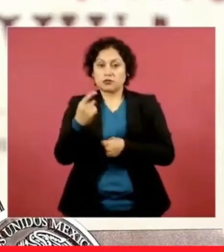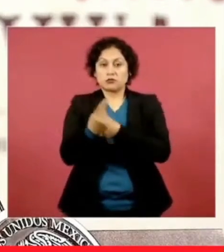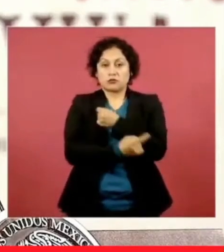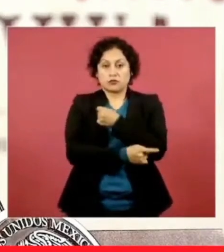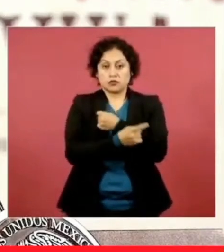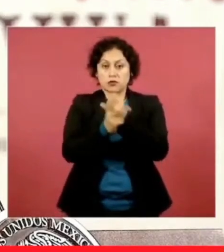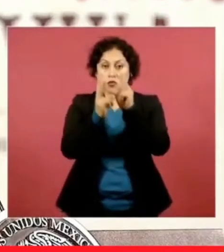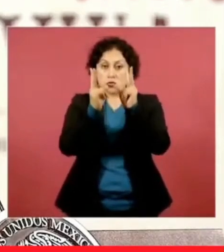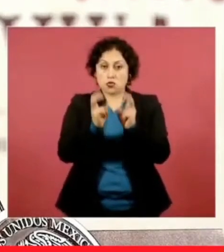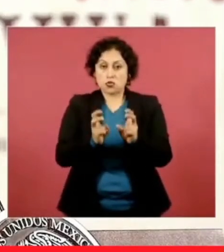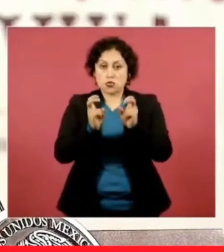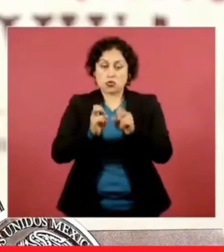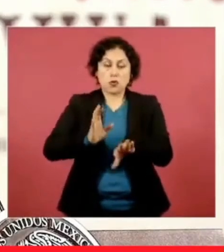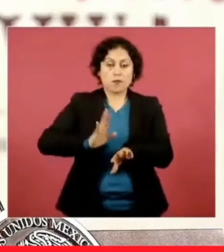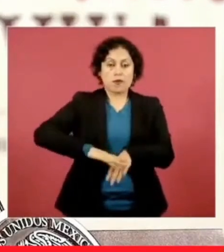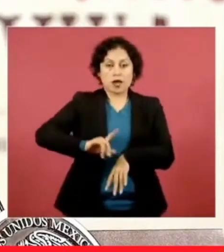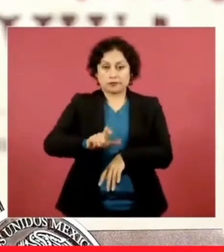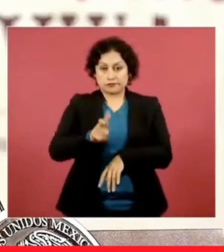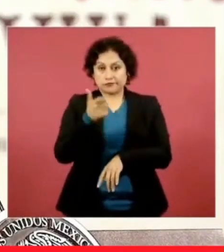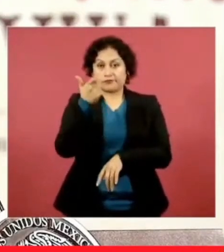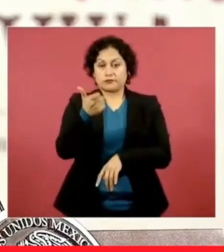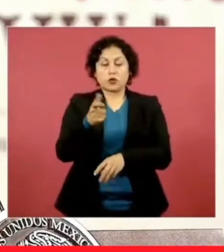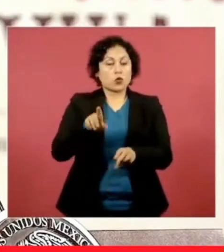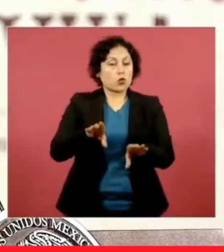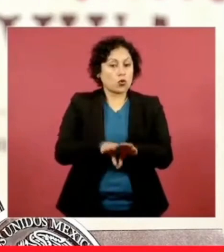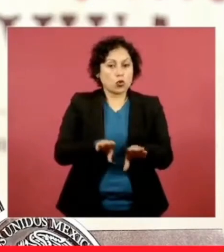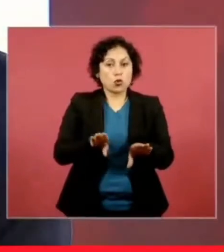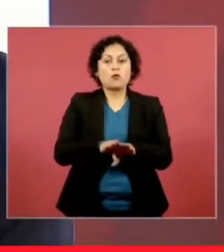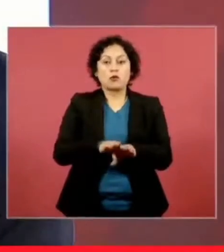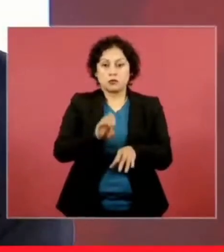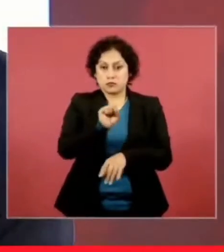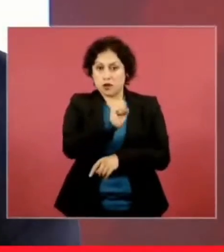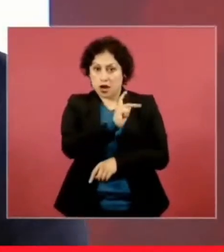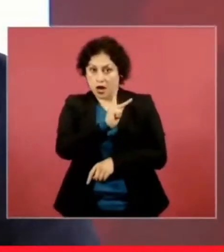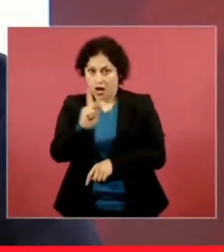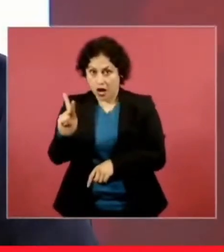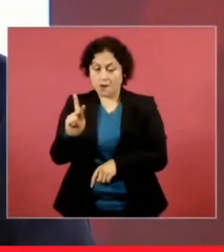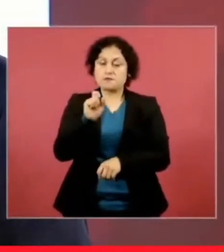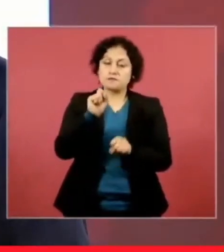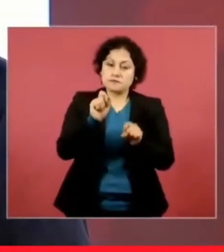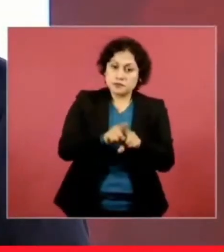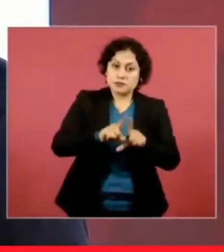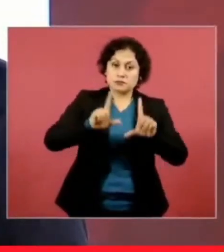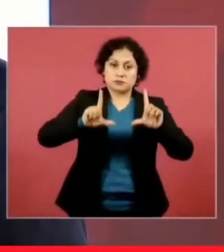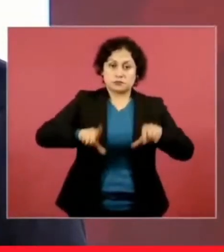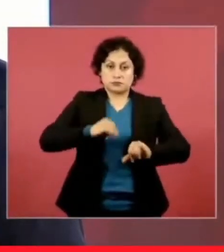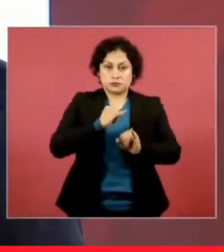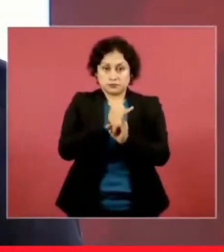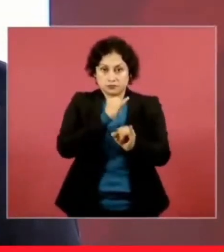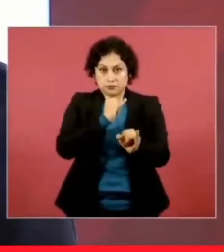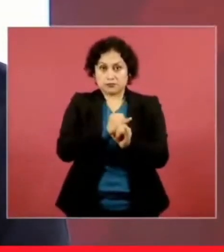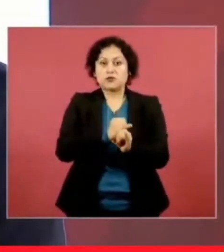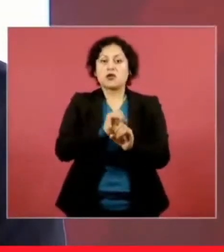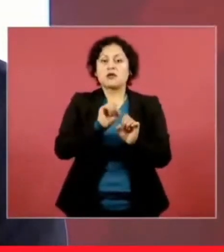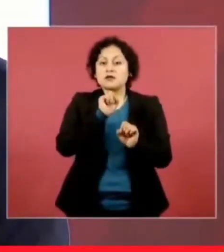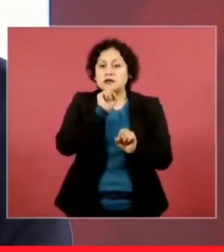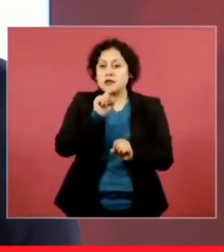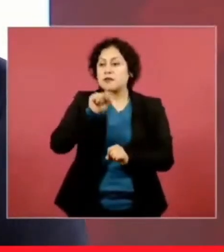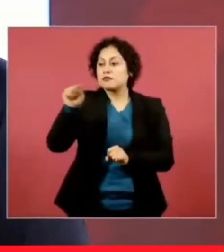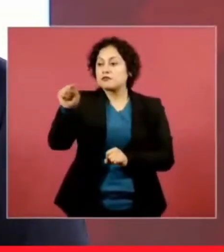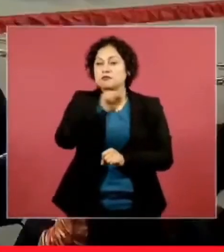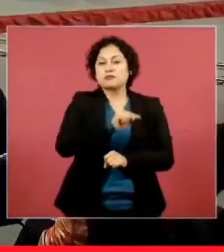digital a través de la página de internet, a través de una aplicación y ya tenemos más de 400 mil puntos de recarga, básicamente